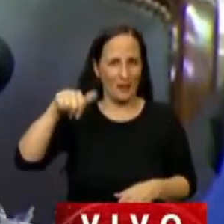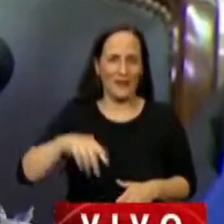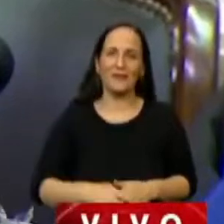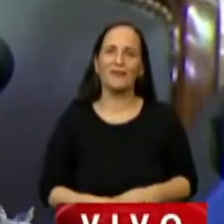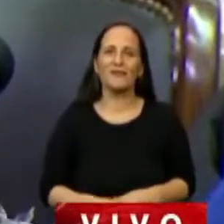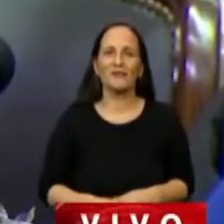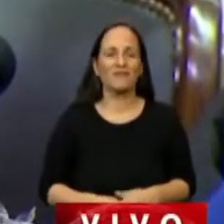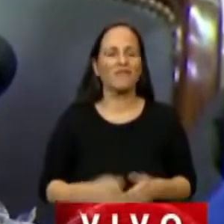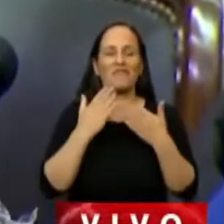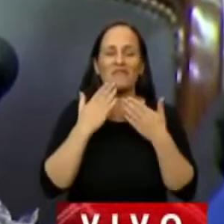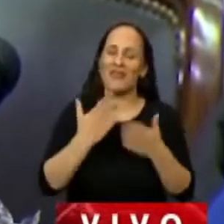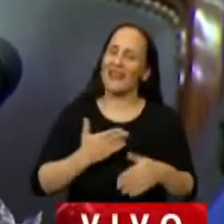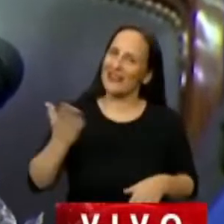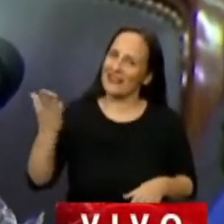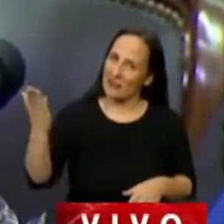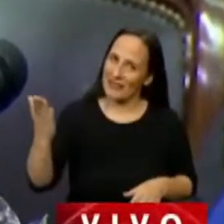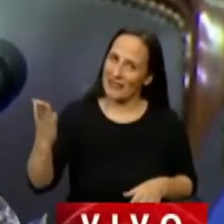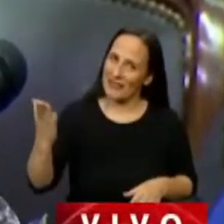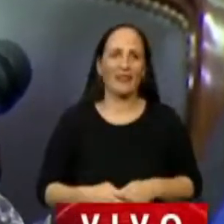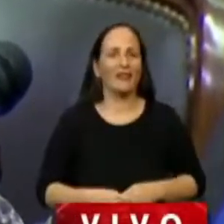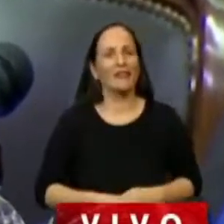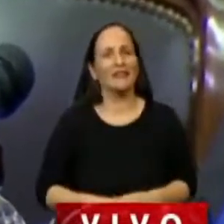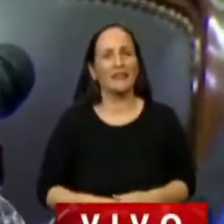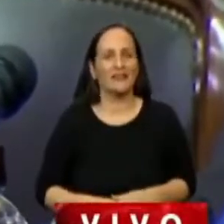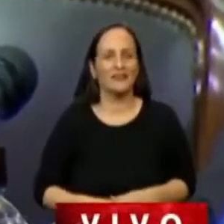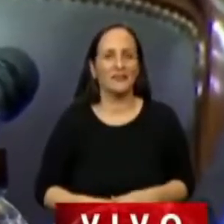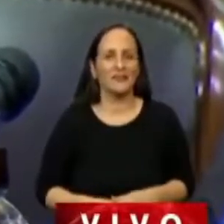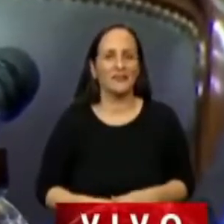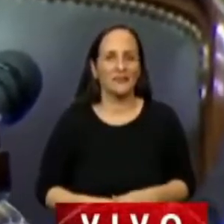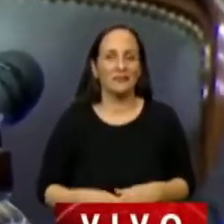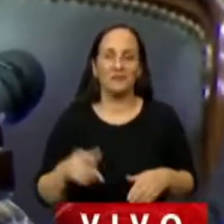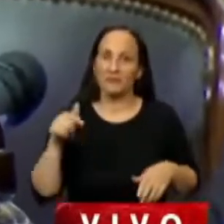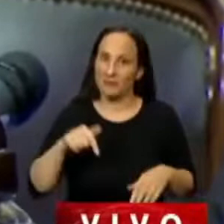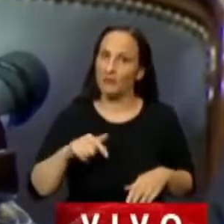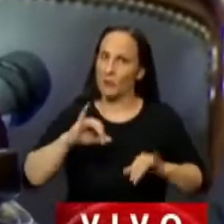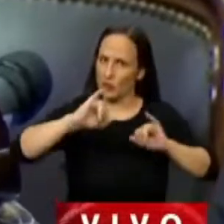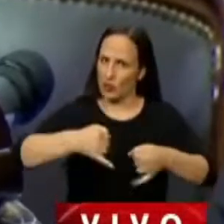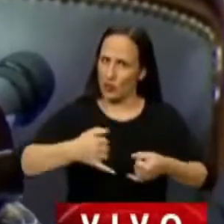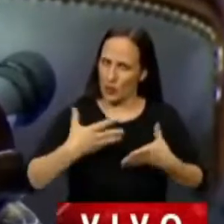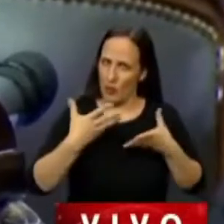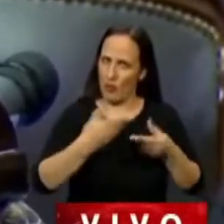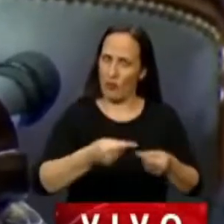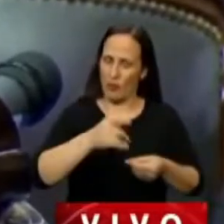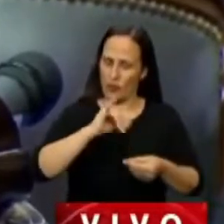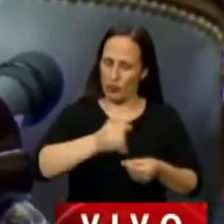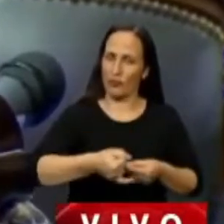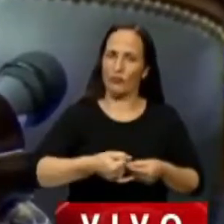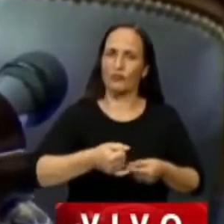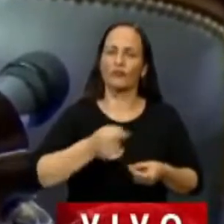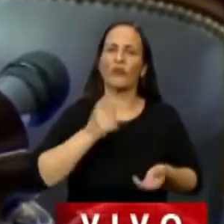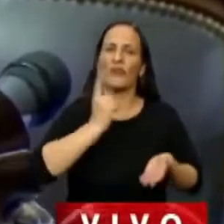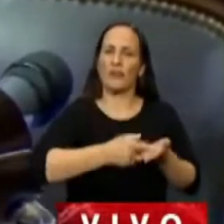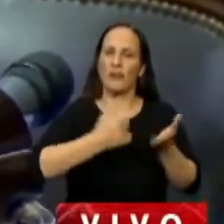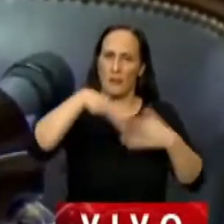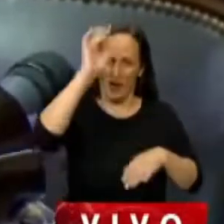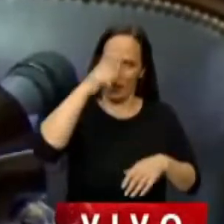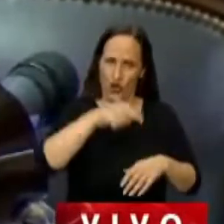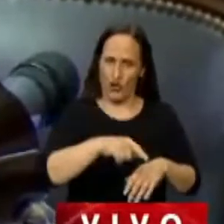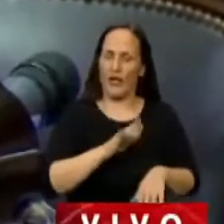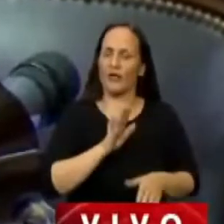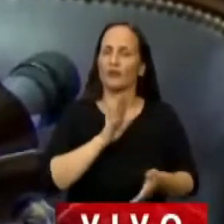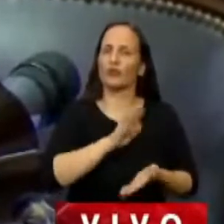Gracias, señor presidente. Bueno, vamos a acompañar el dictamen de mayoría que otorga la